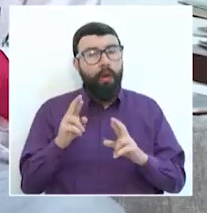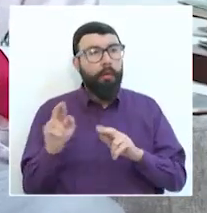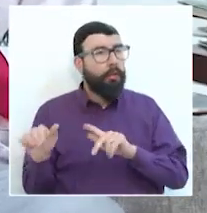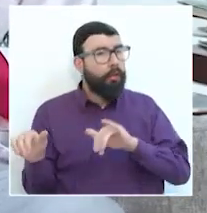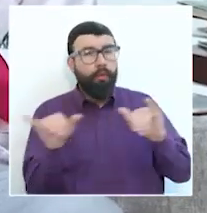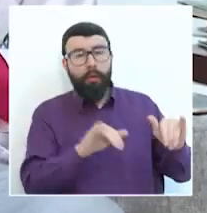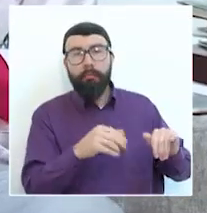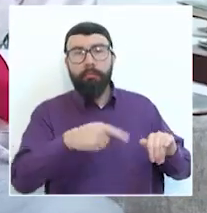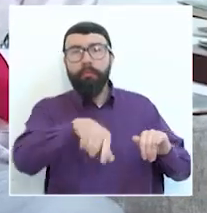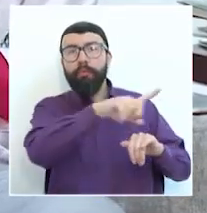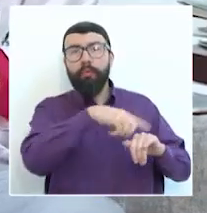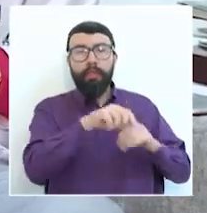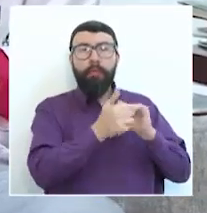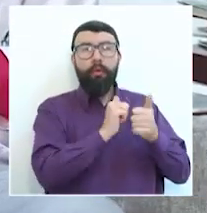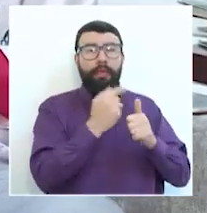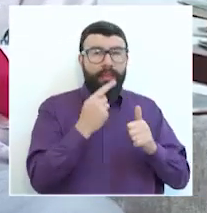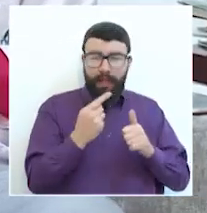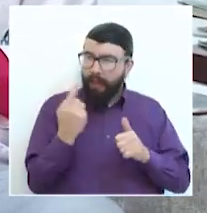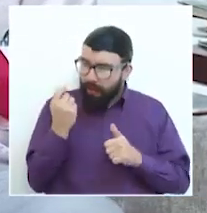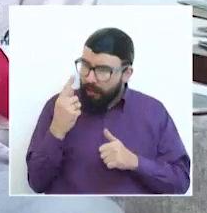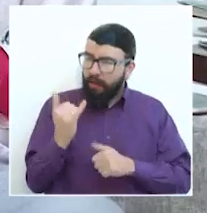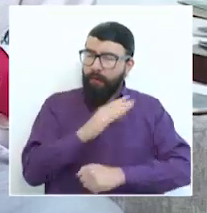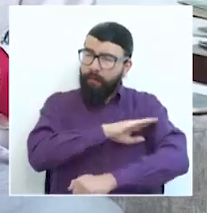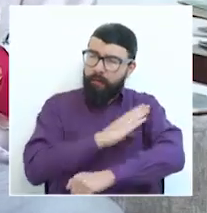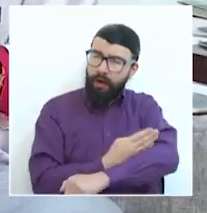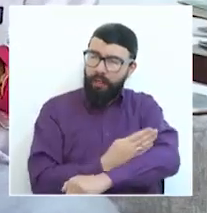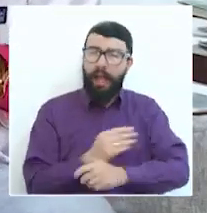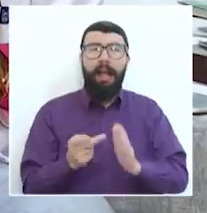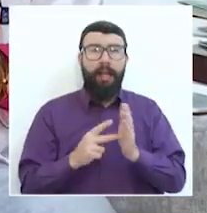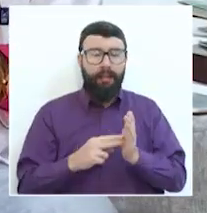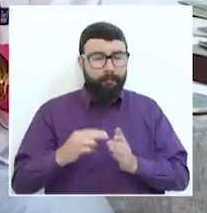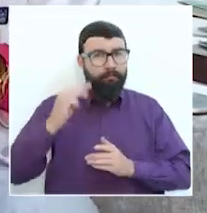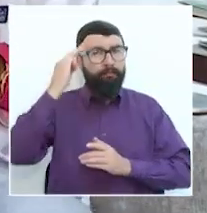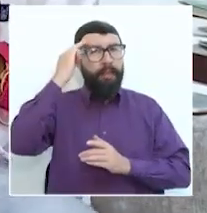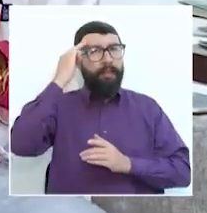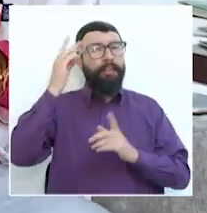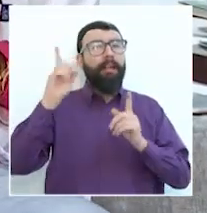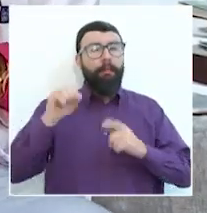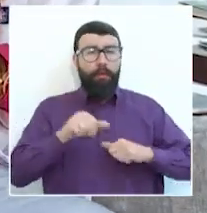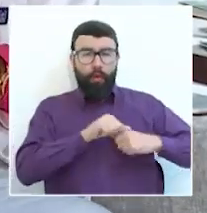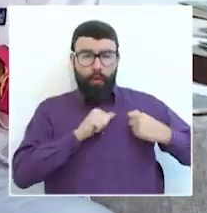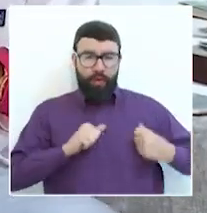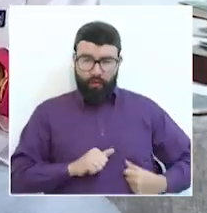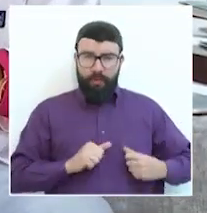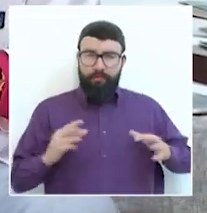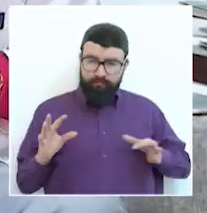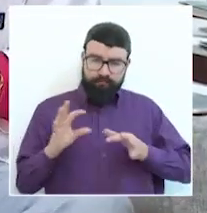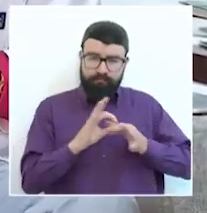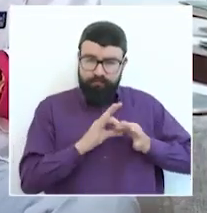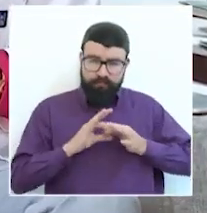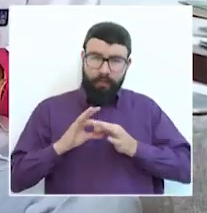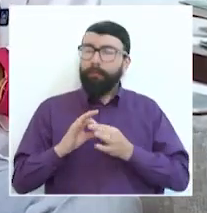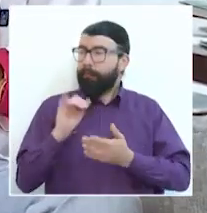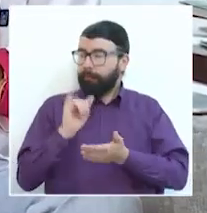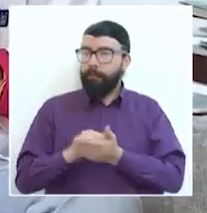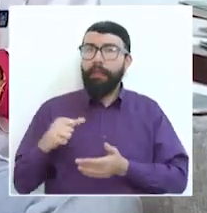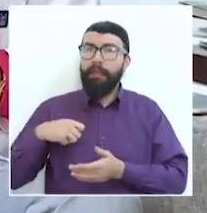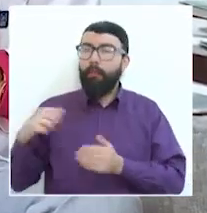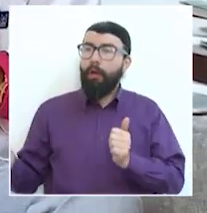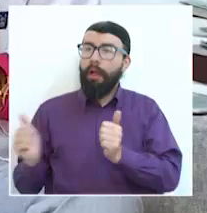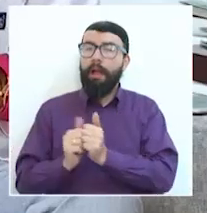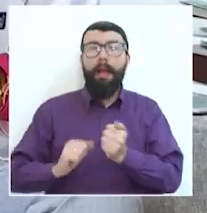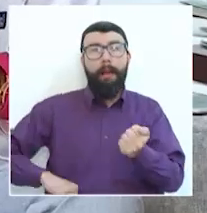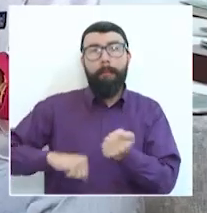que esto que llamamos fuerza es mente y es corazón. Por eso nosotros siempre tenemos todo el apoyo